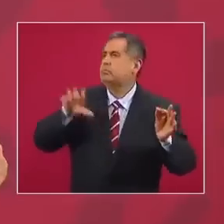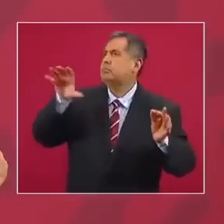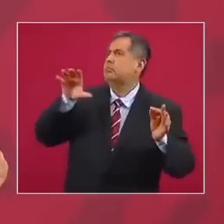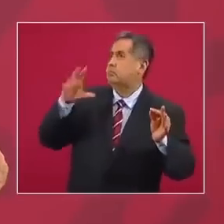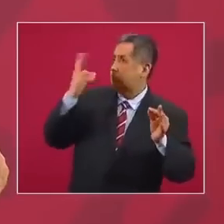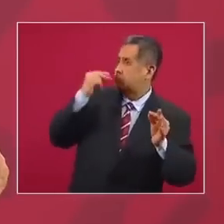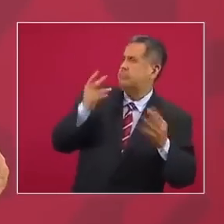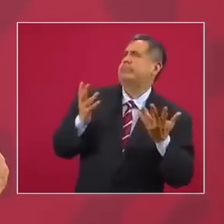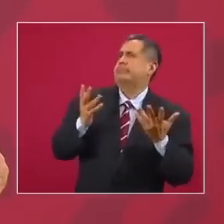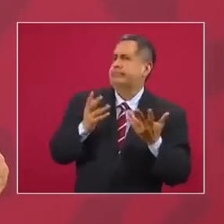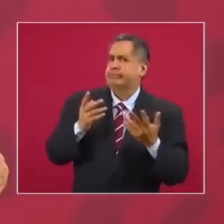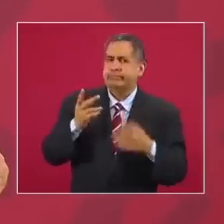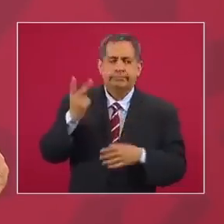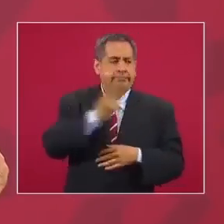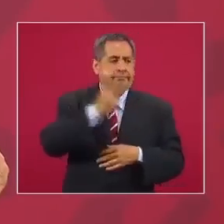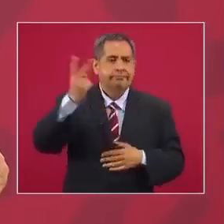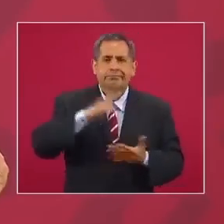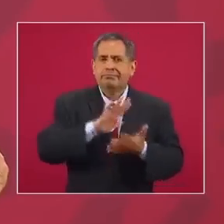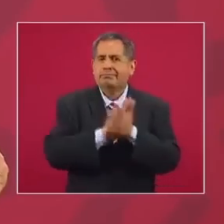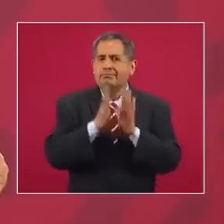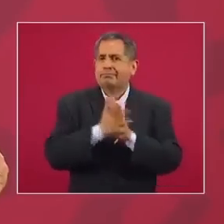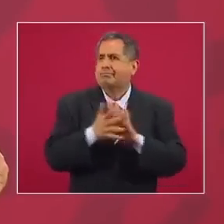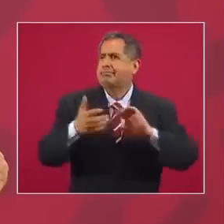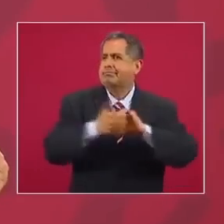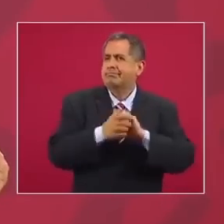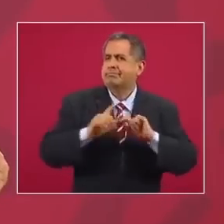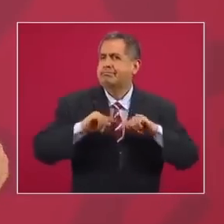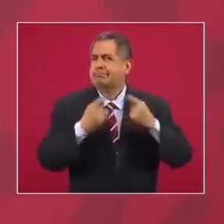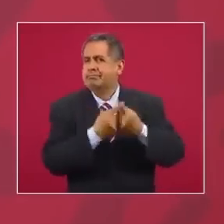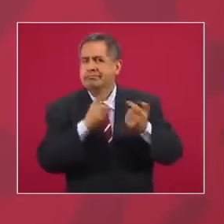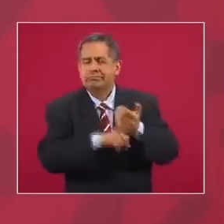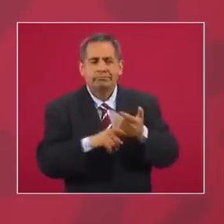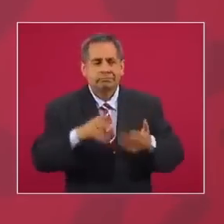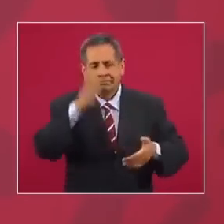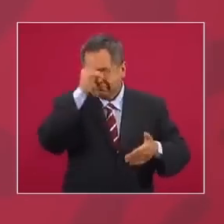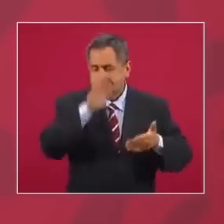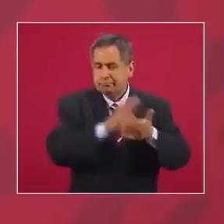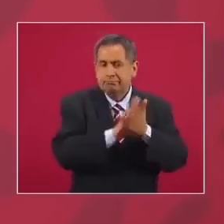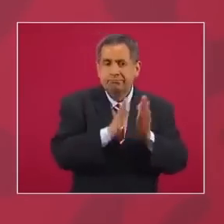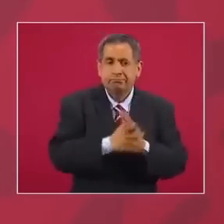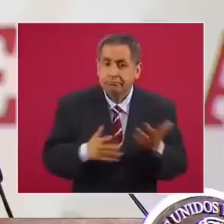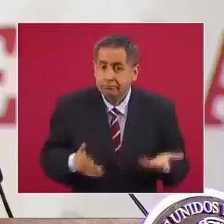Se hacen acuerdos con empresas afuera y